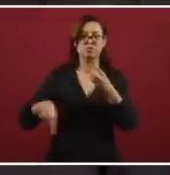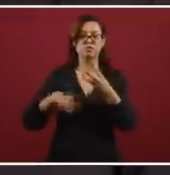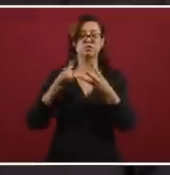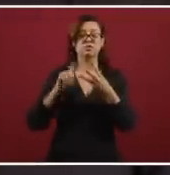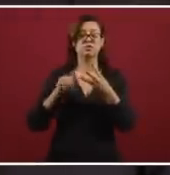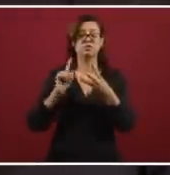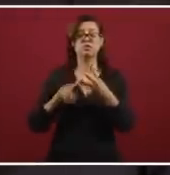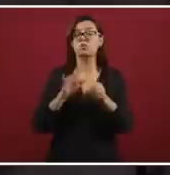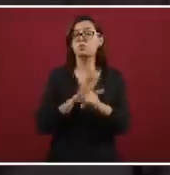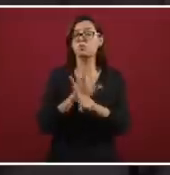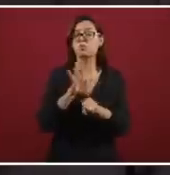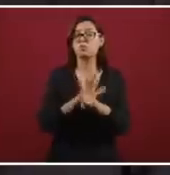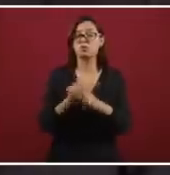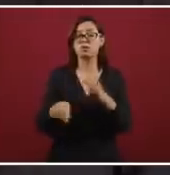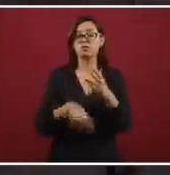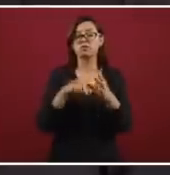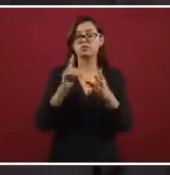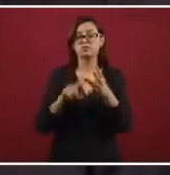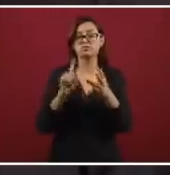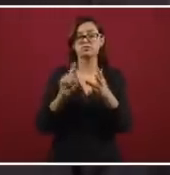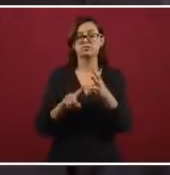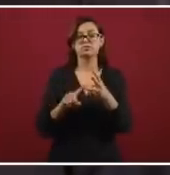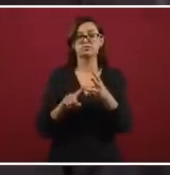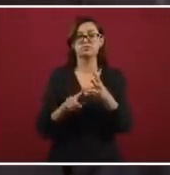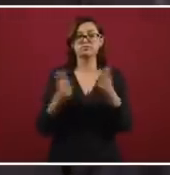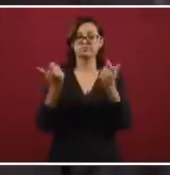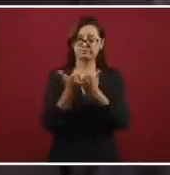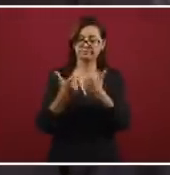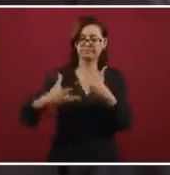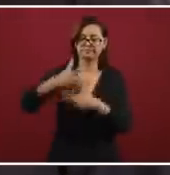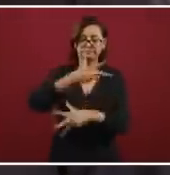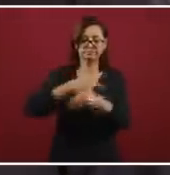logre más crecimiento económico.